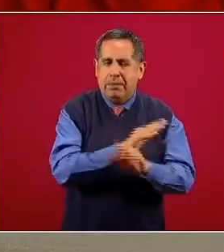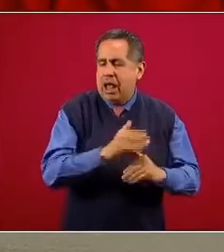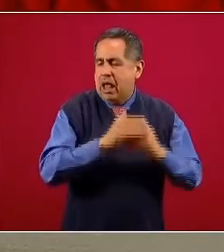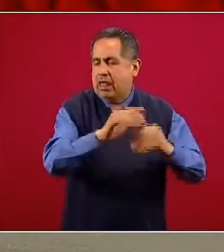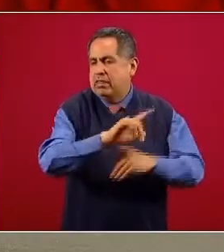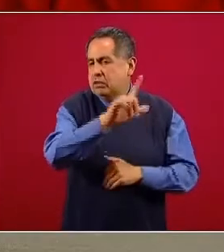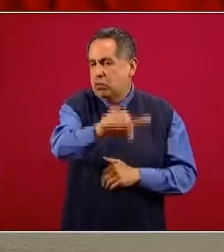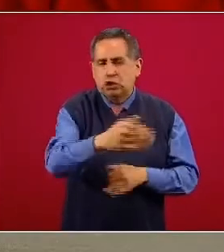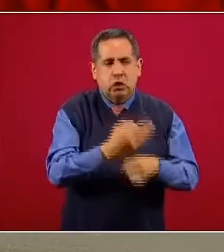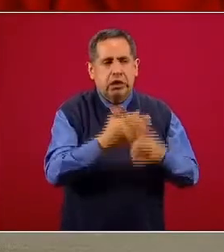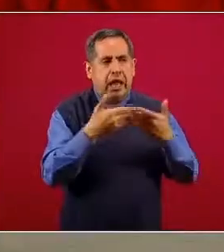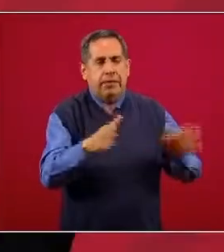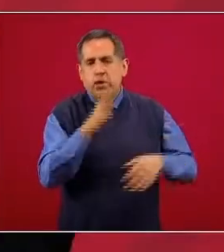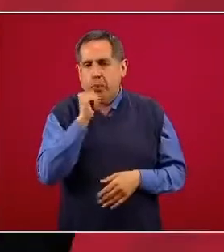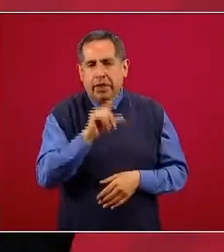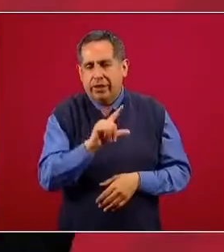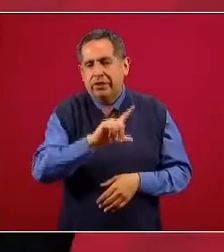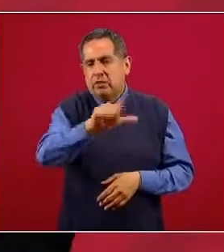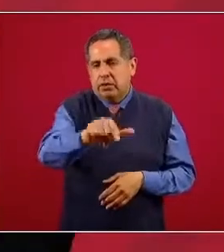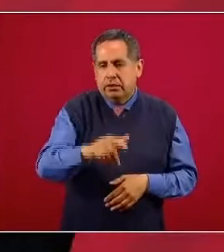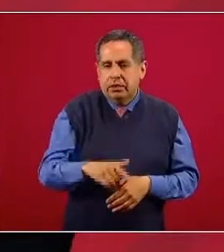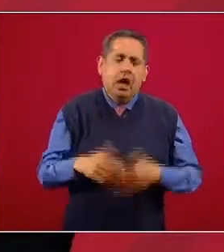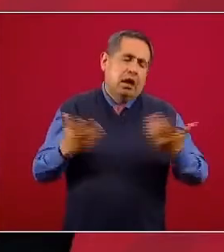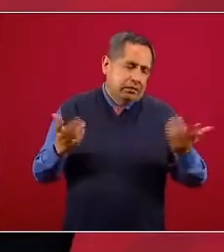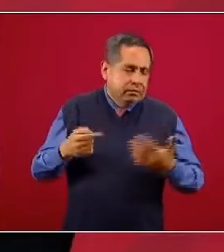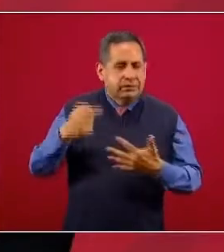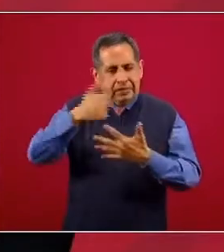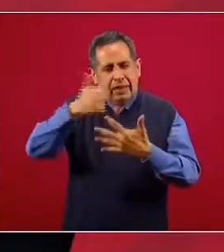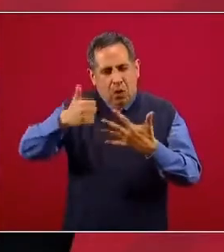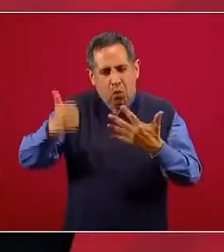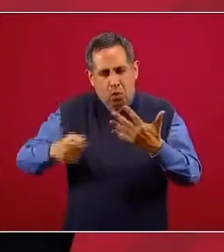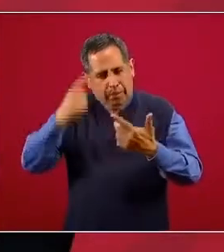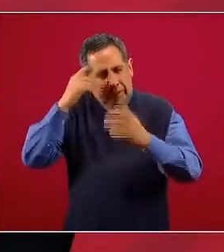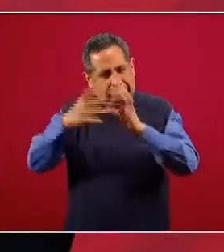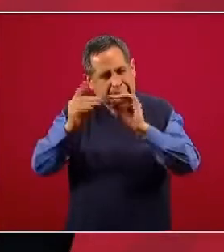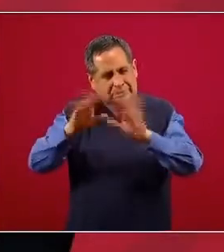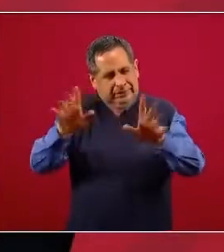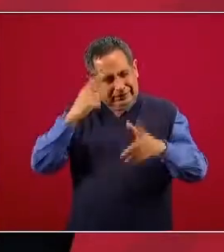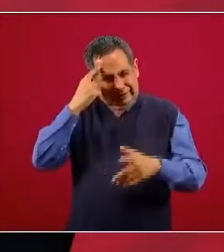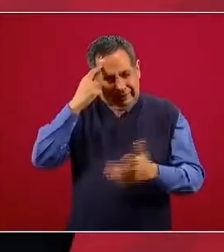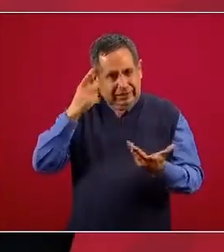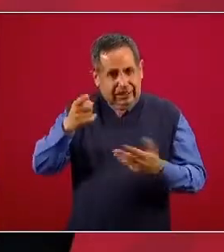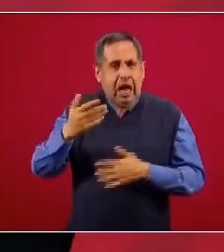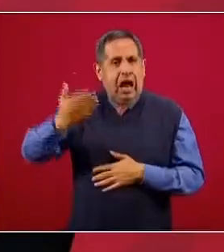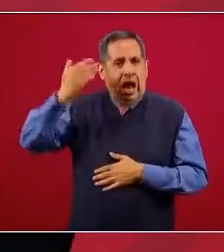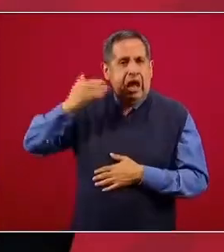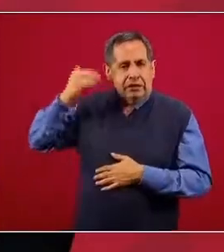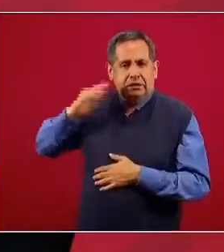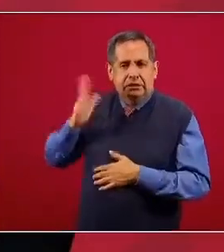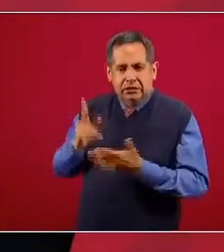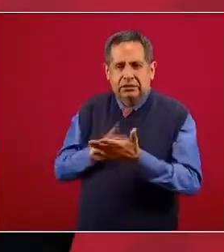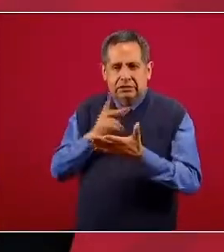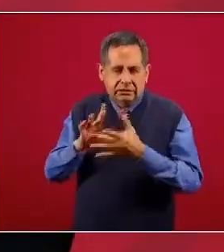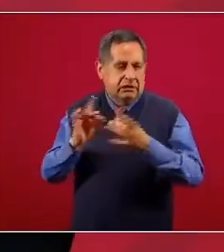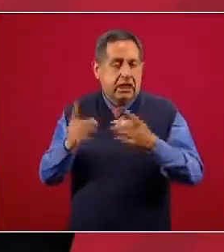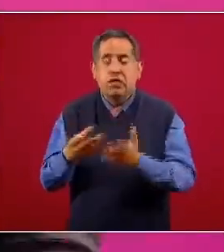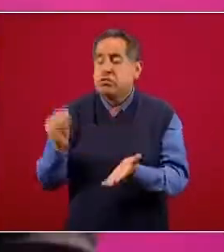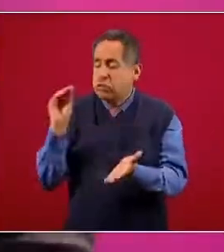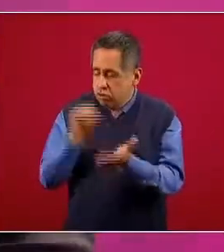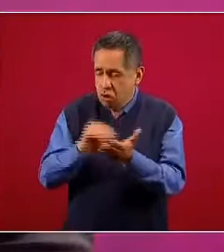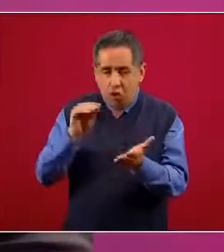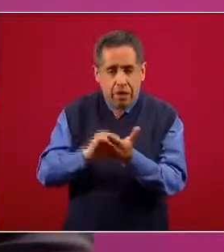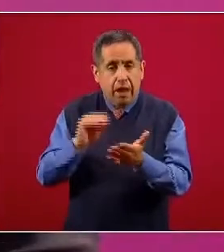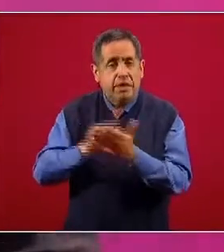más bajos del riesgo. No detallo cada uno de ellos, pero en conferencias previas estuvimos enfatizando y sigue vigente